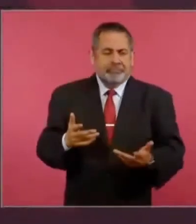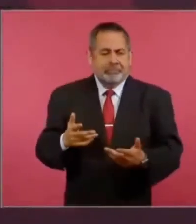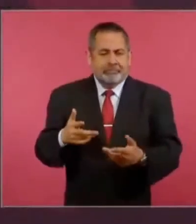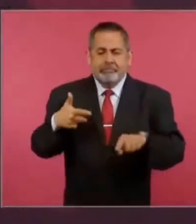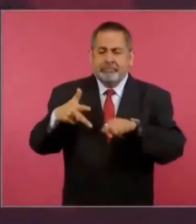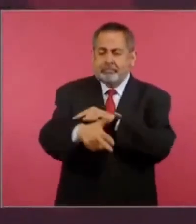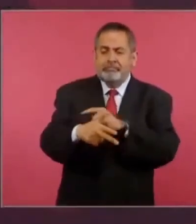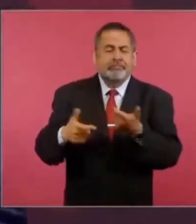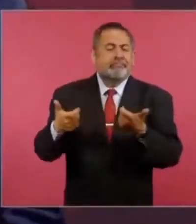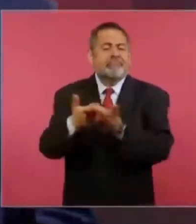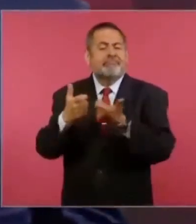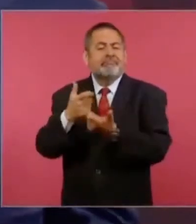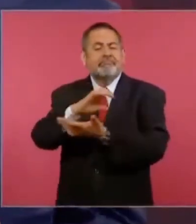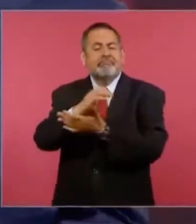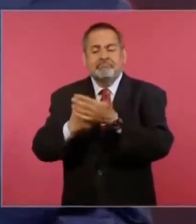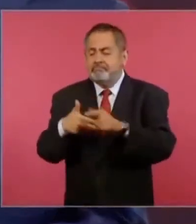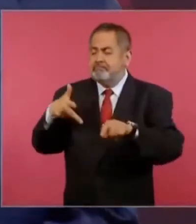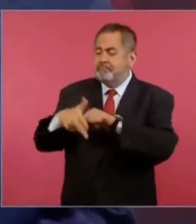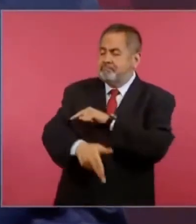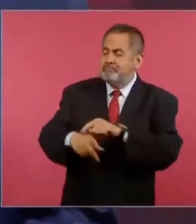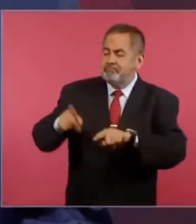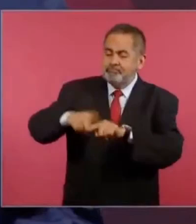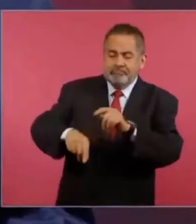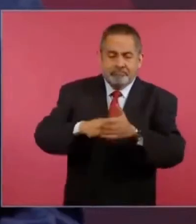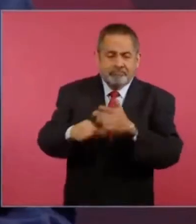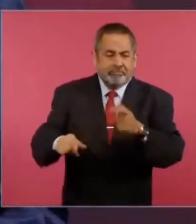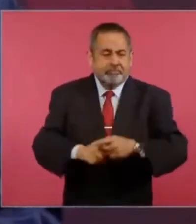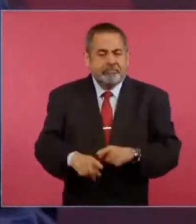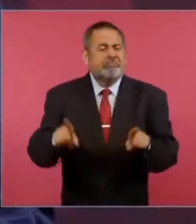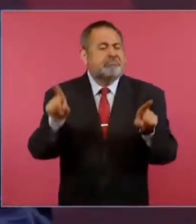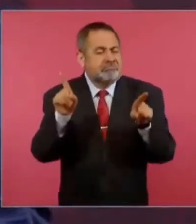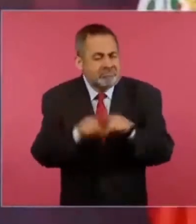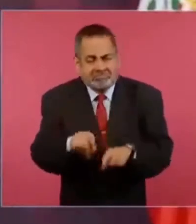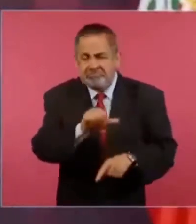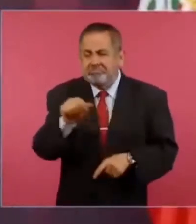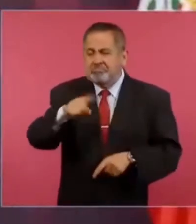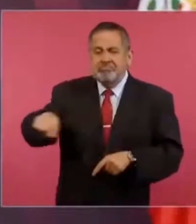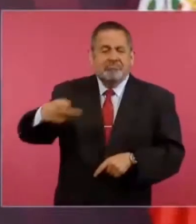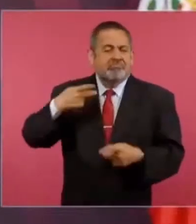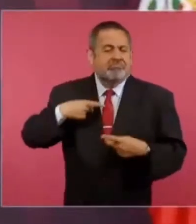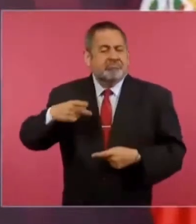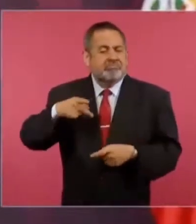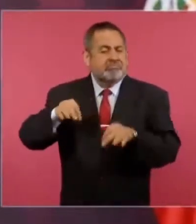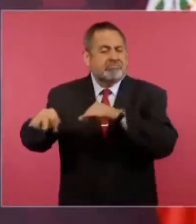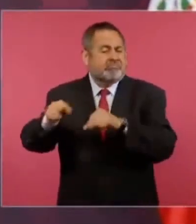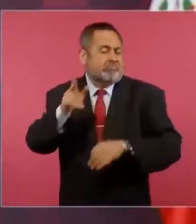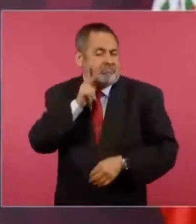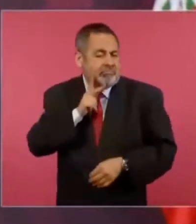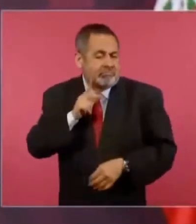contrato colectivo. ¿Qué hicieron con los petroleros? Lo mismo.